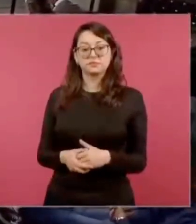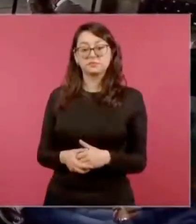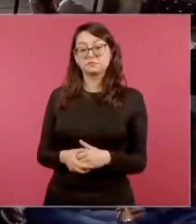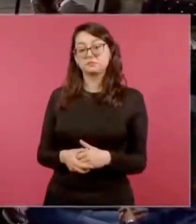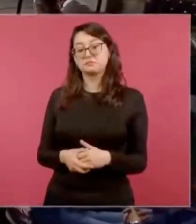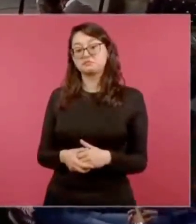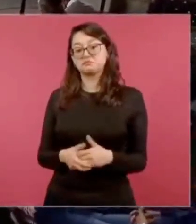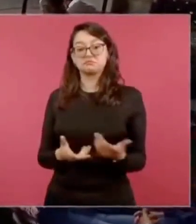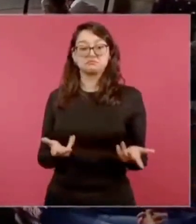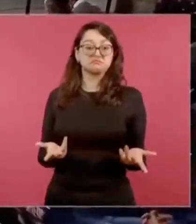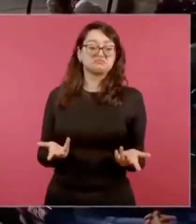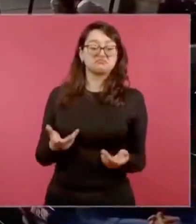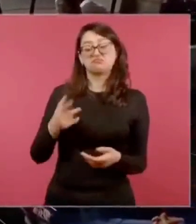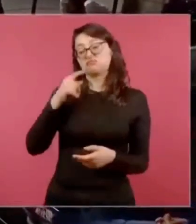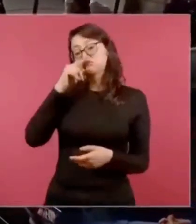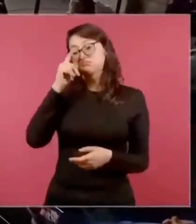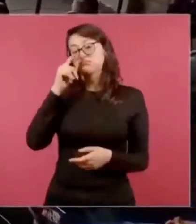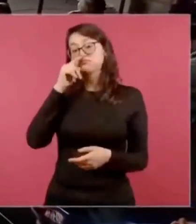Fantochería,